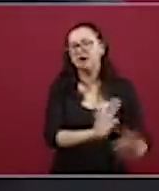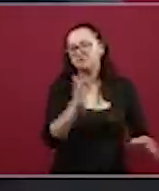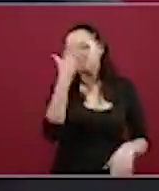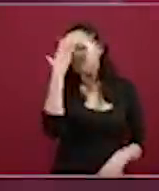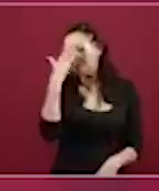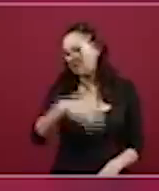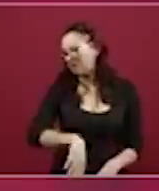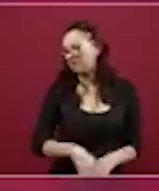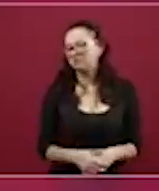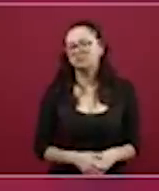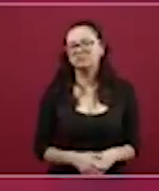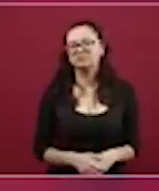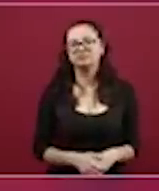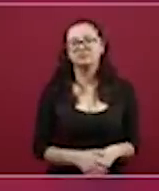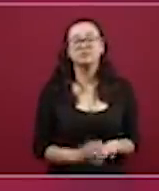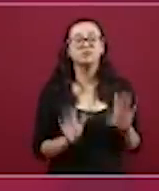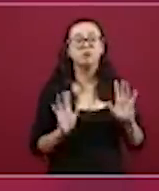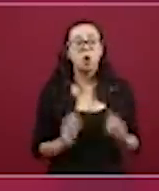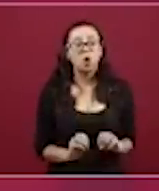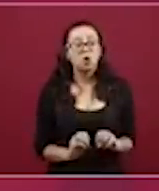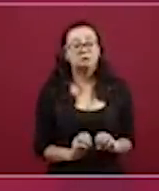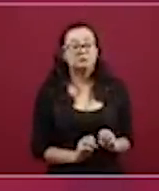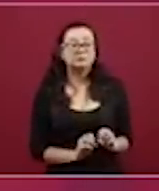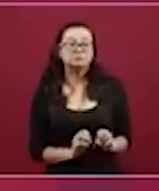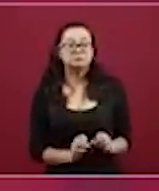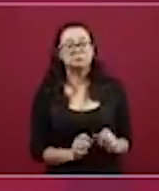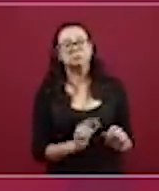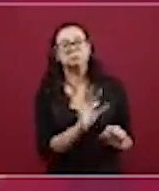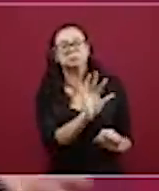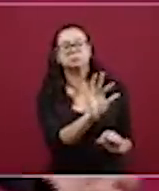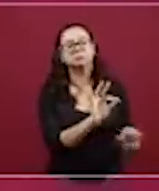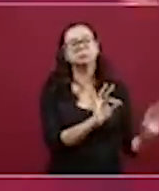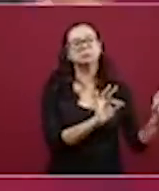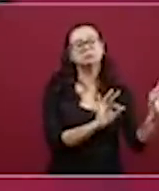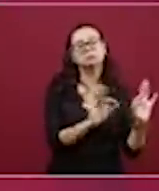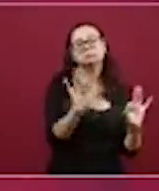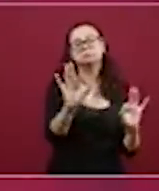o unas cuantas empresas